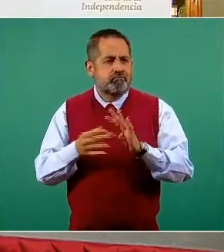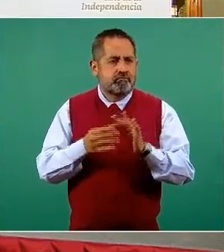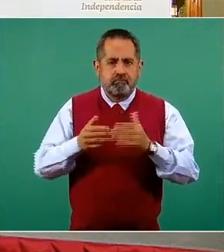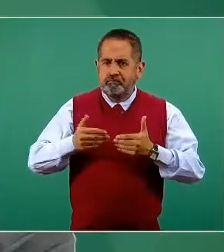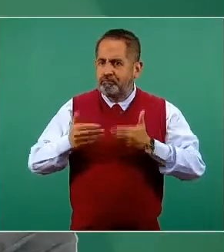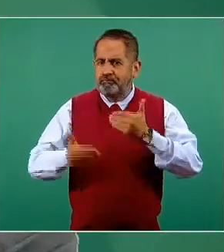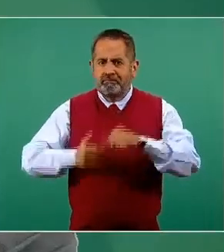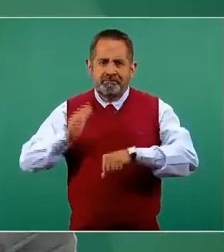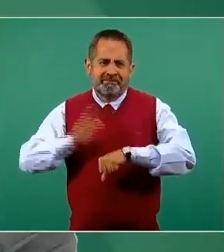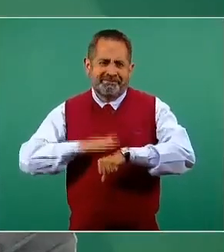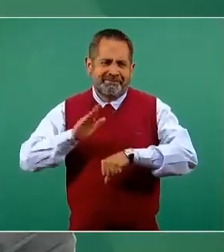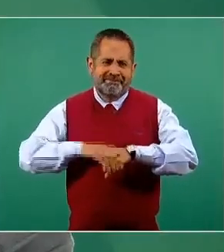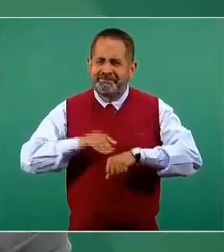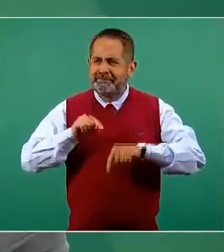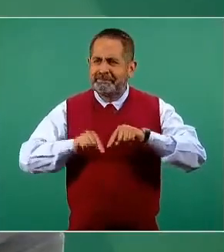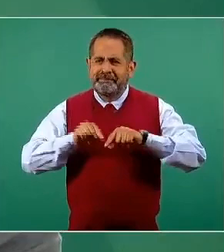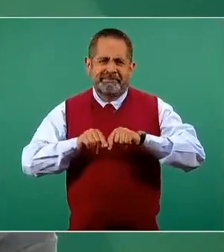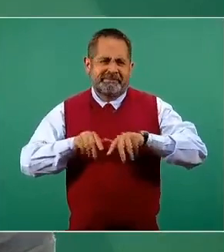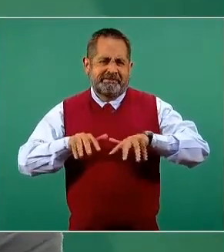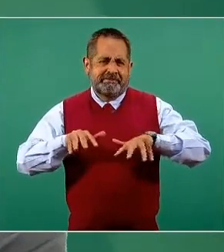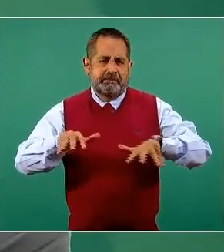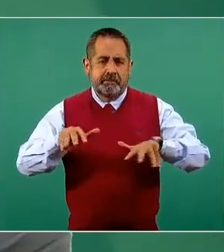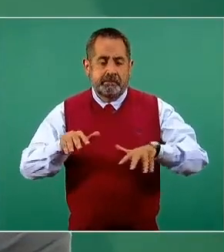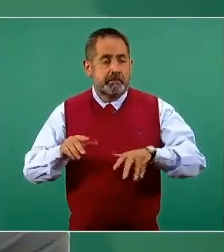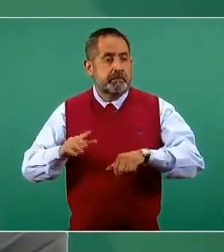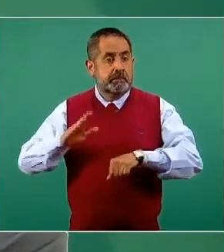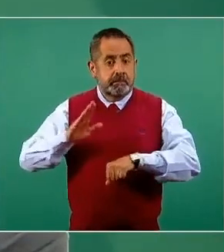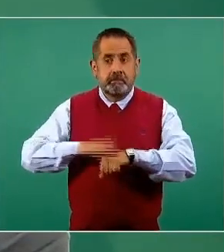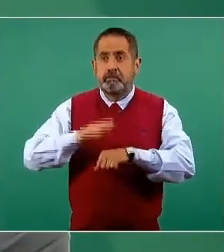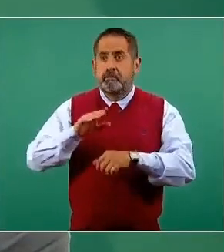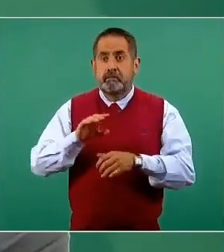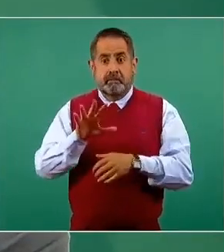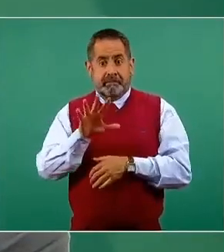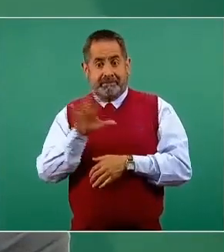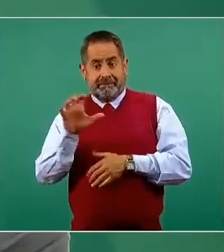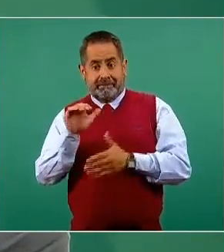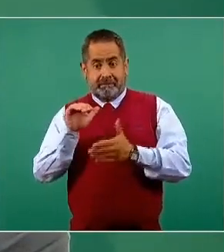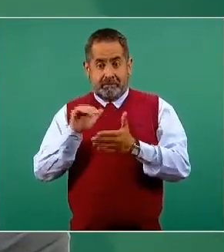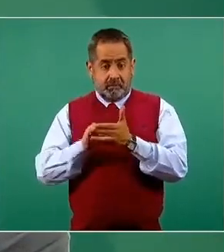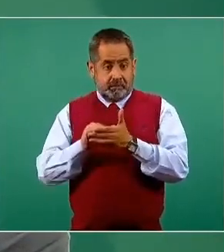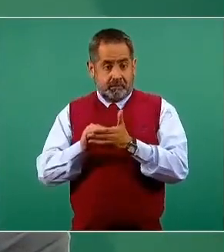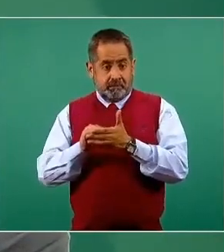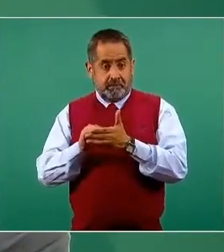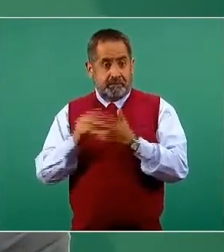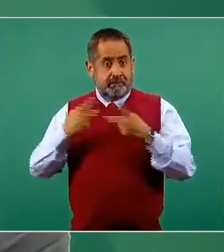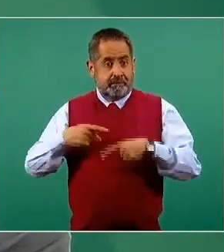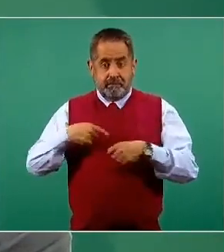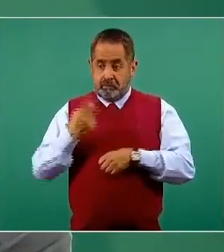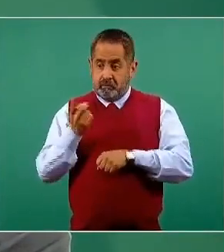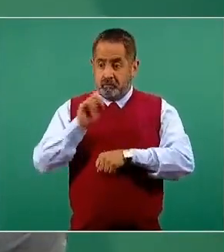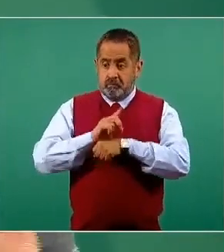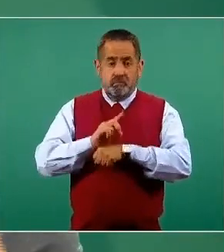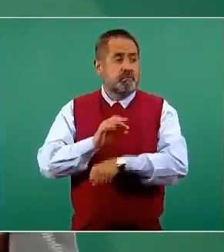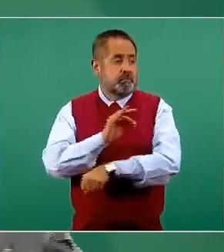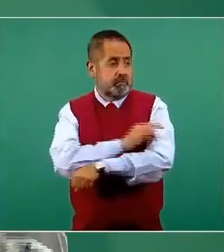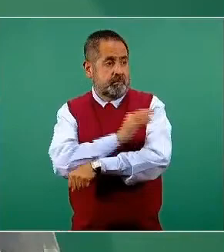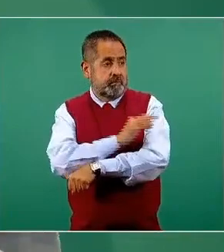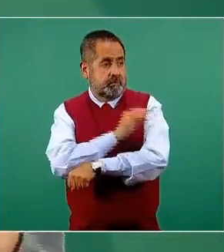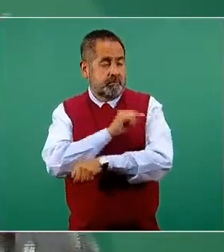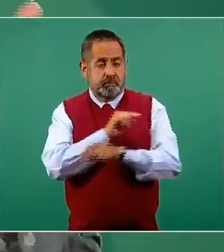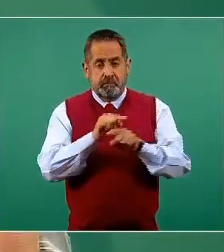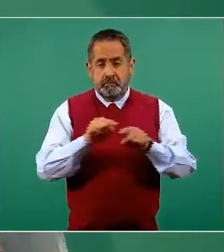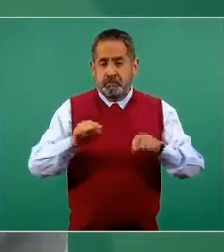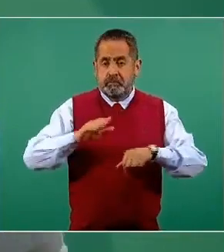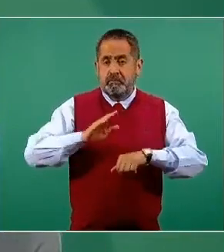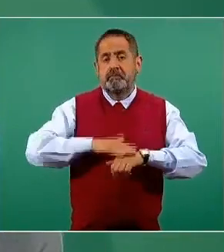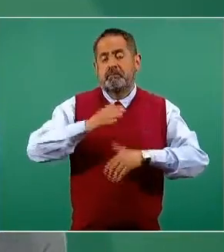vacunación, logrando nuevamente días de más de 500,000 dosis de aplicación y nos estamos